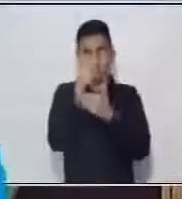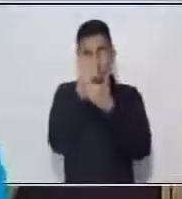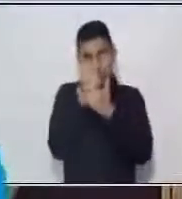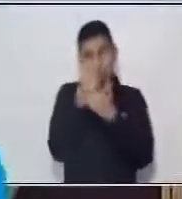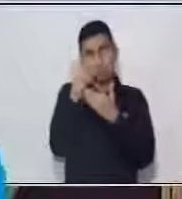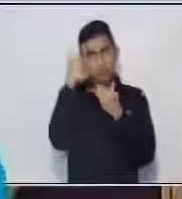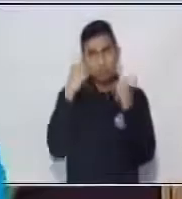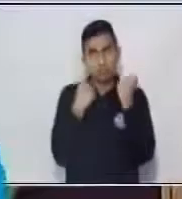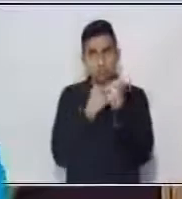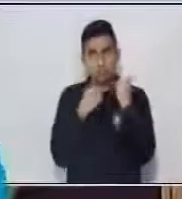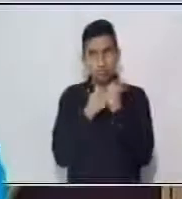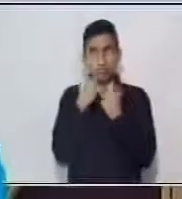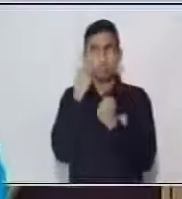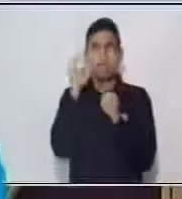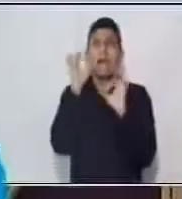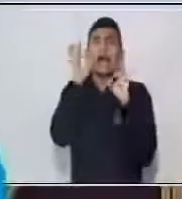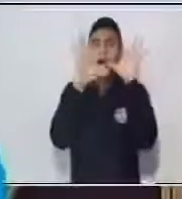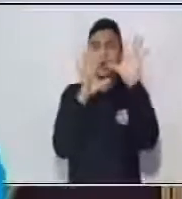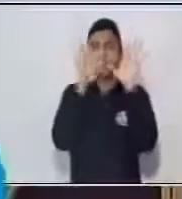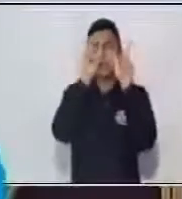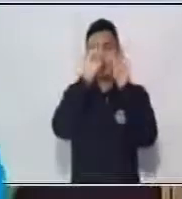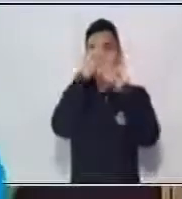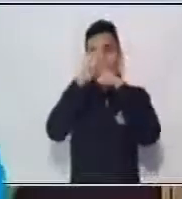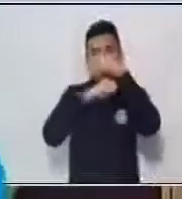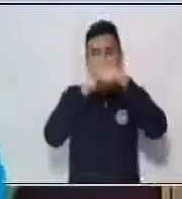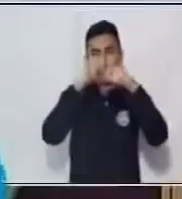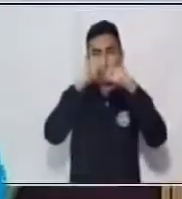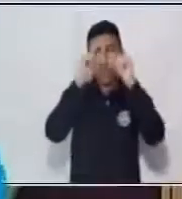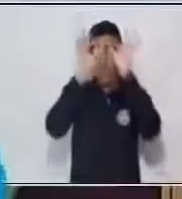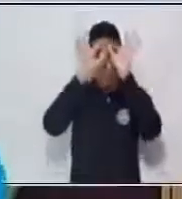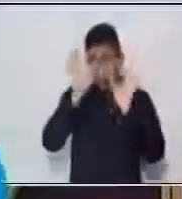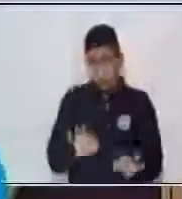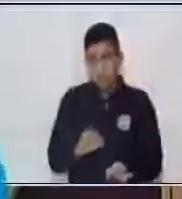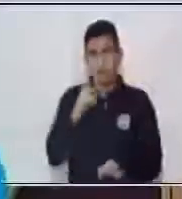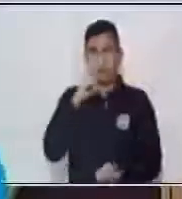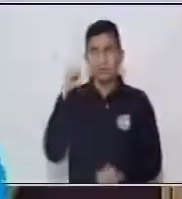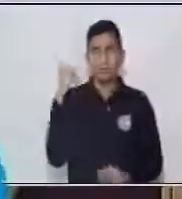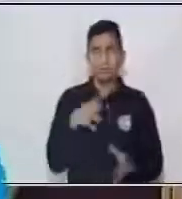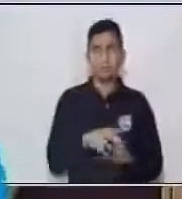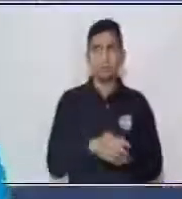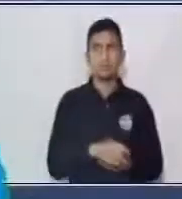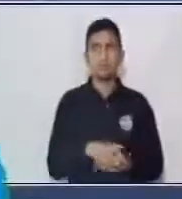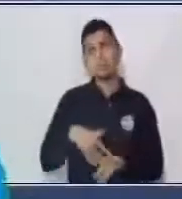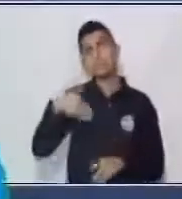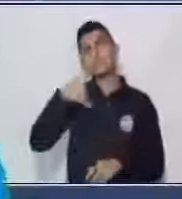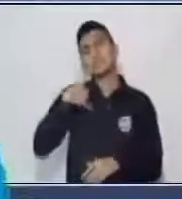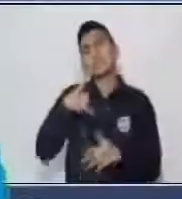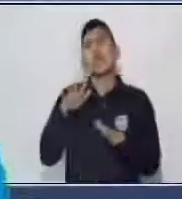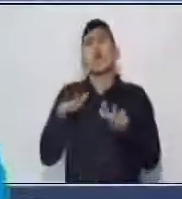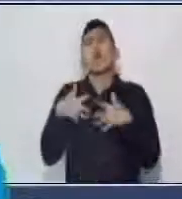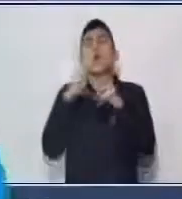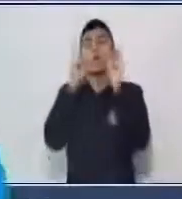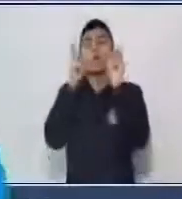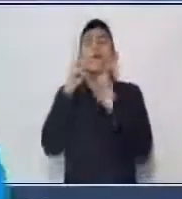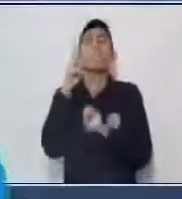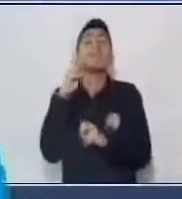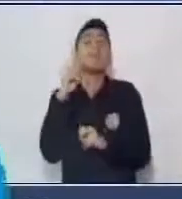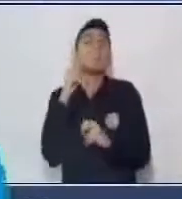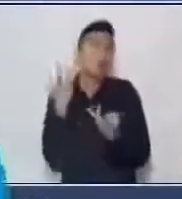aquí tenemos ya algunas formas. En el caso de las formas, y que directamente tiene que ver con los verbos,